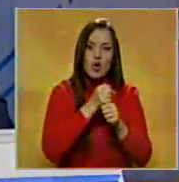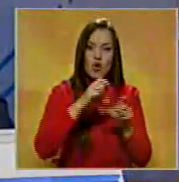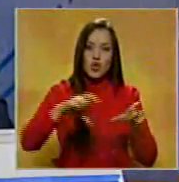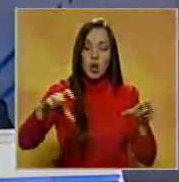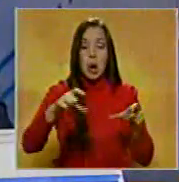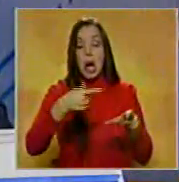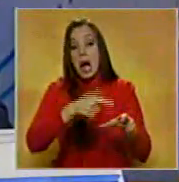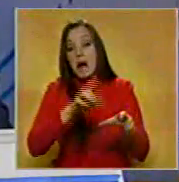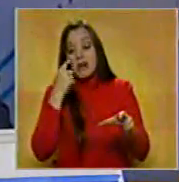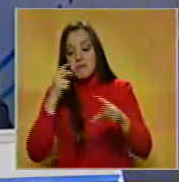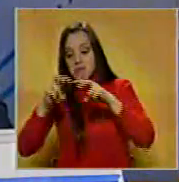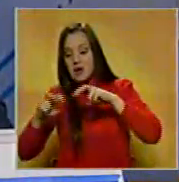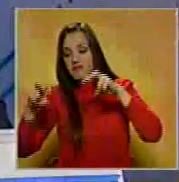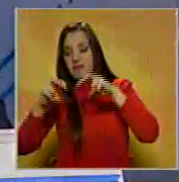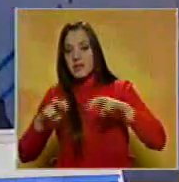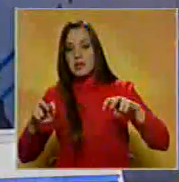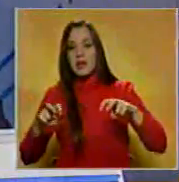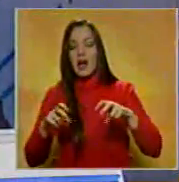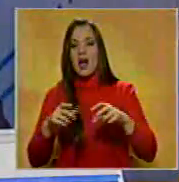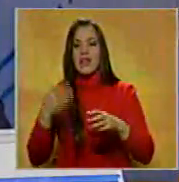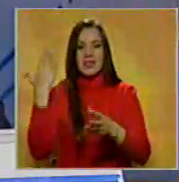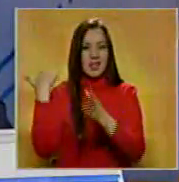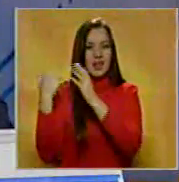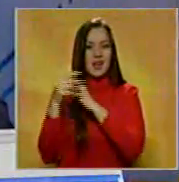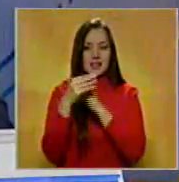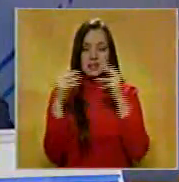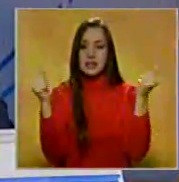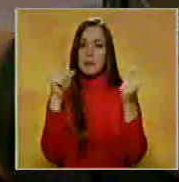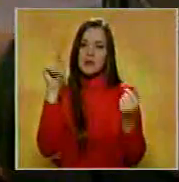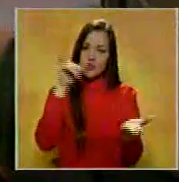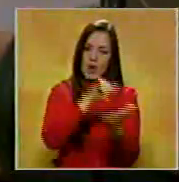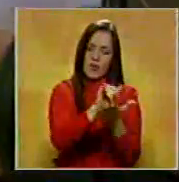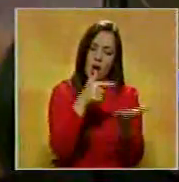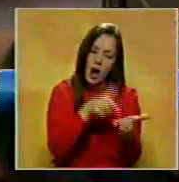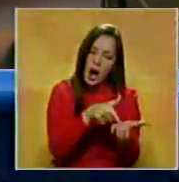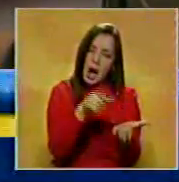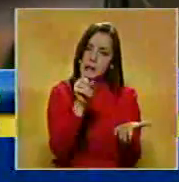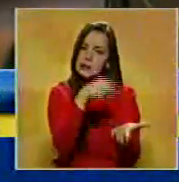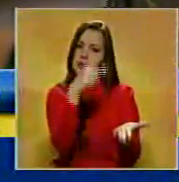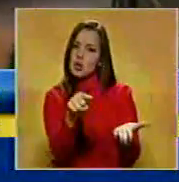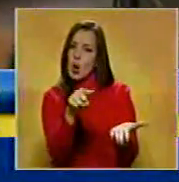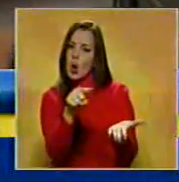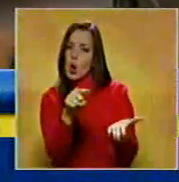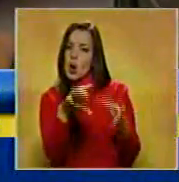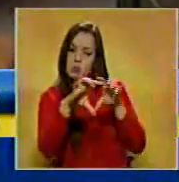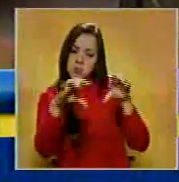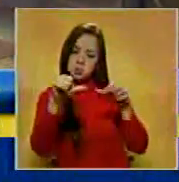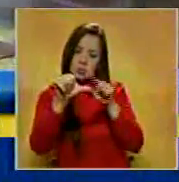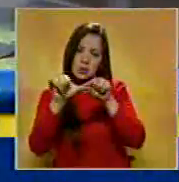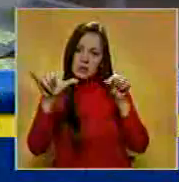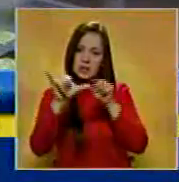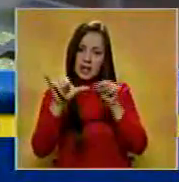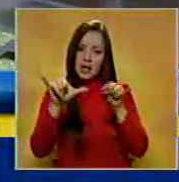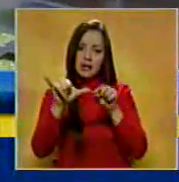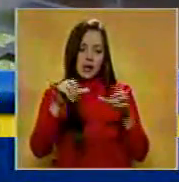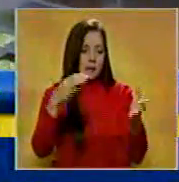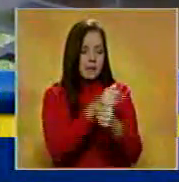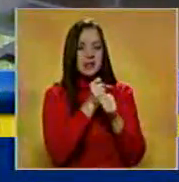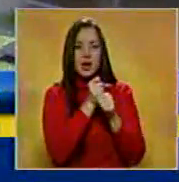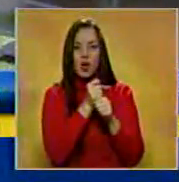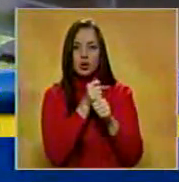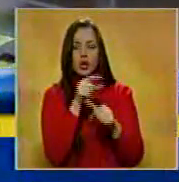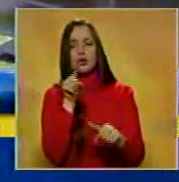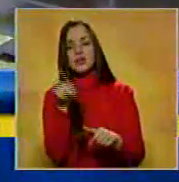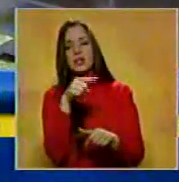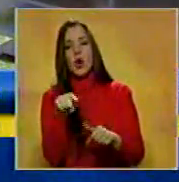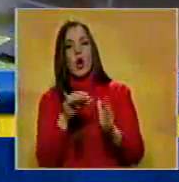vuelo MH370 desaparecido hace más de un año. El gobierno maldivo informó sobre el hallazgo de nuevos restos del avión al oeste de Malé,